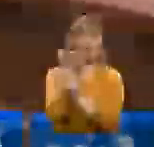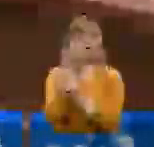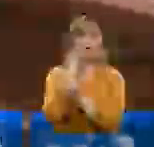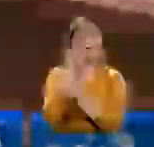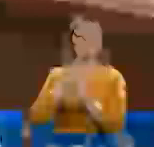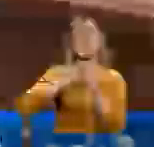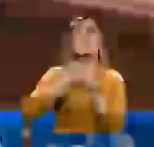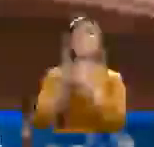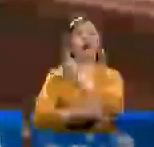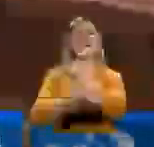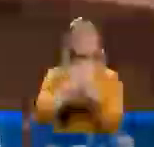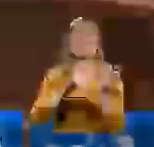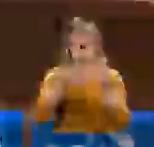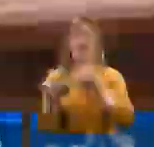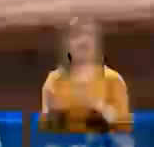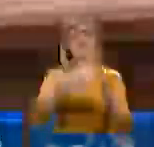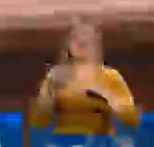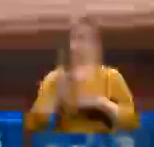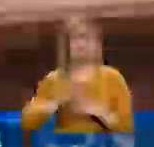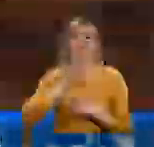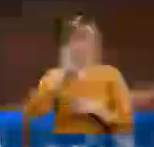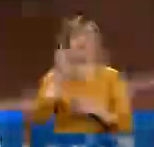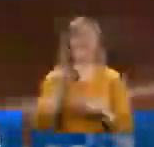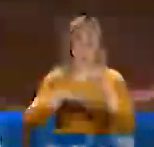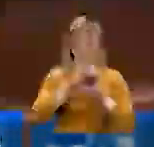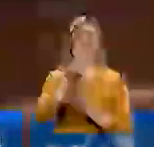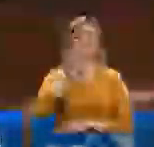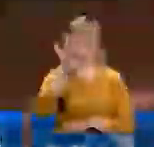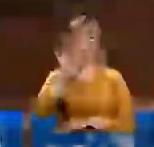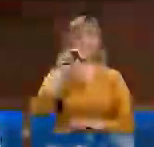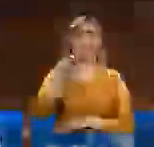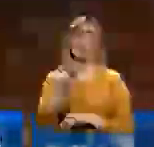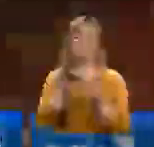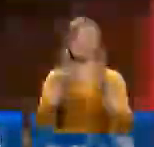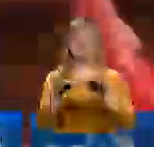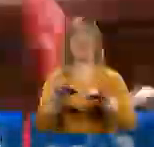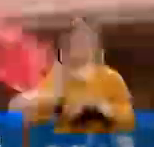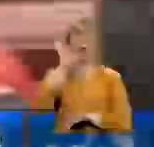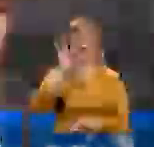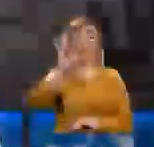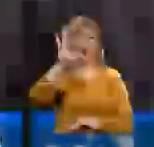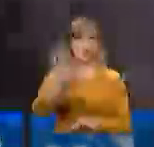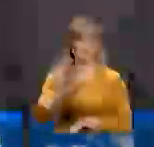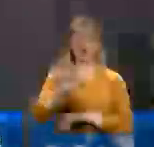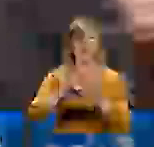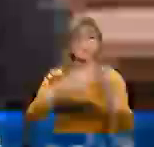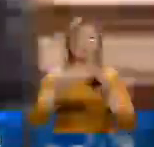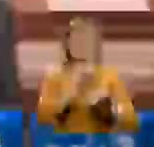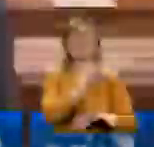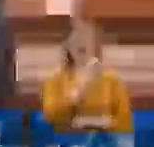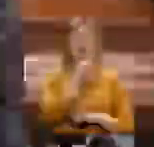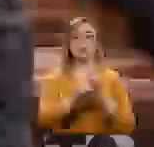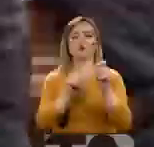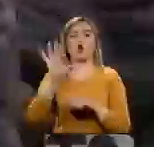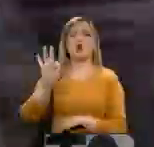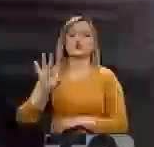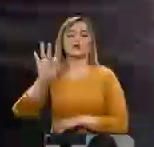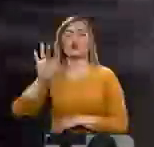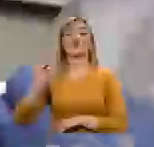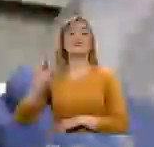en mortalidad relativa de COVID-19 al acumular más de 29.000 fallecidos, con 89 decesos por cada 100.000